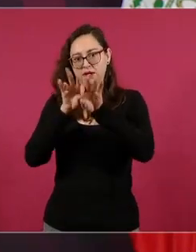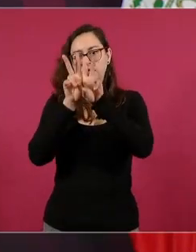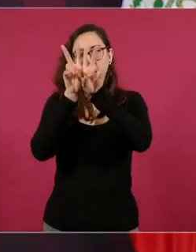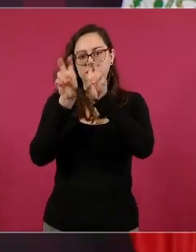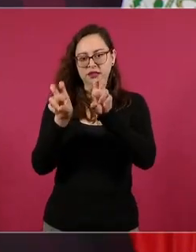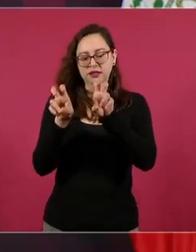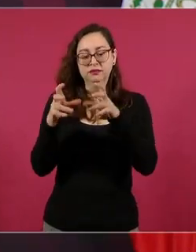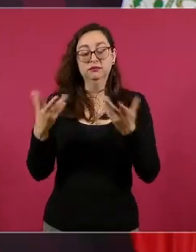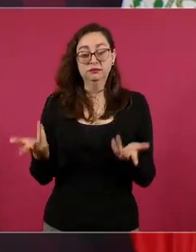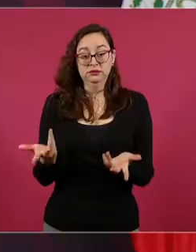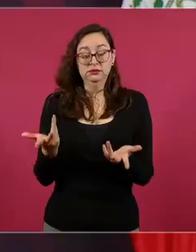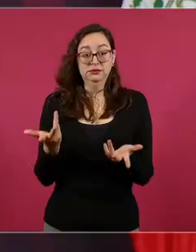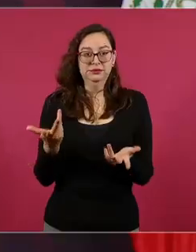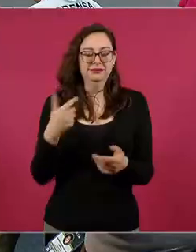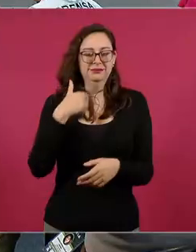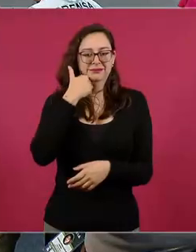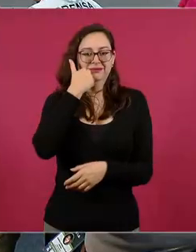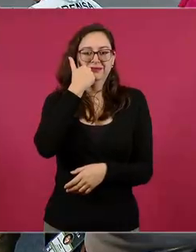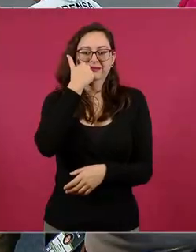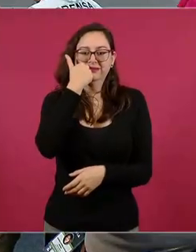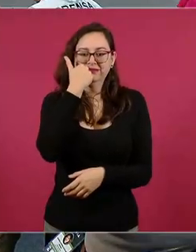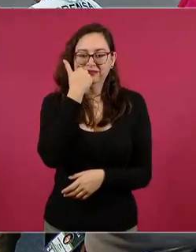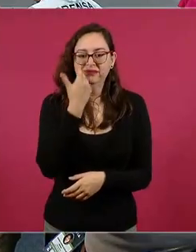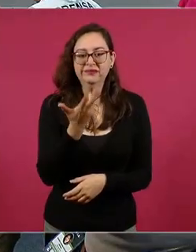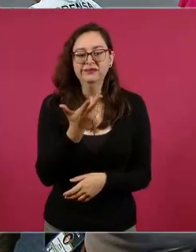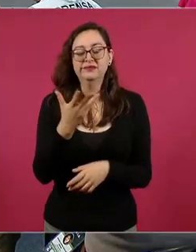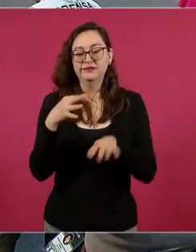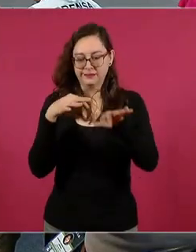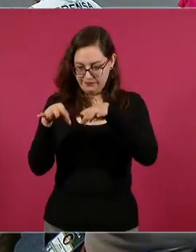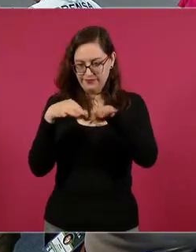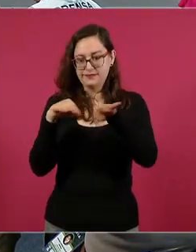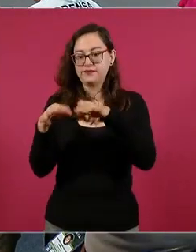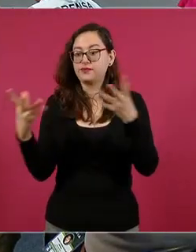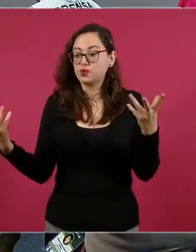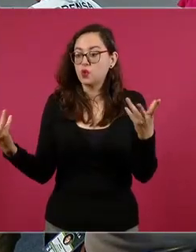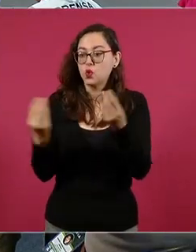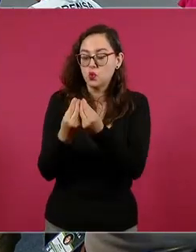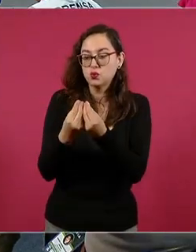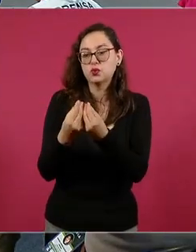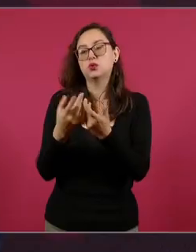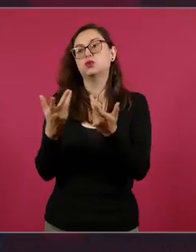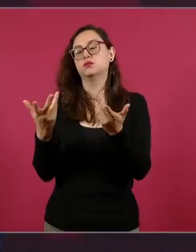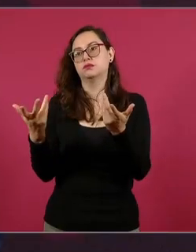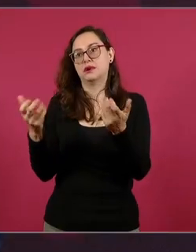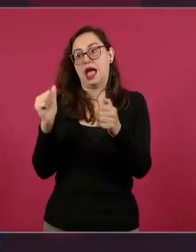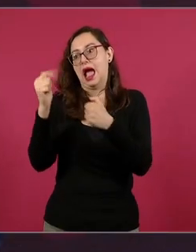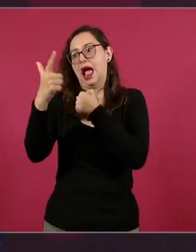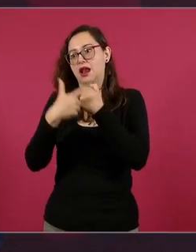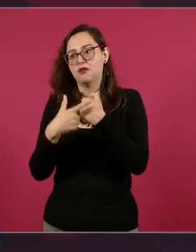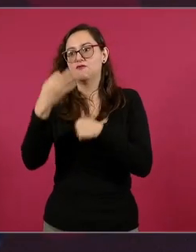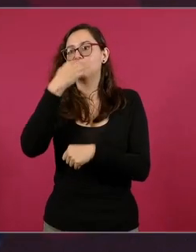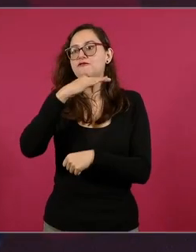Claro, me hubiese gustado algo con los trabajadores, pero he estado allá con ellos.